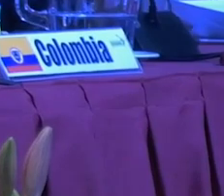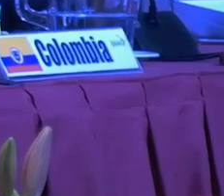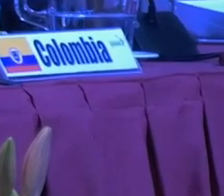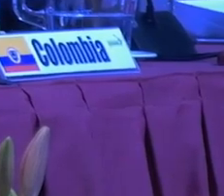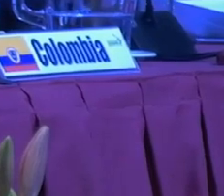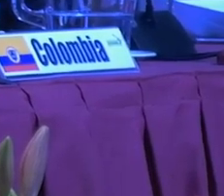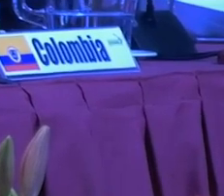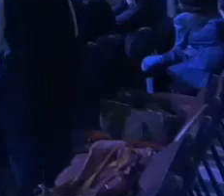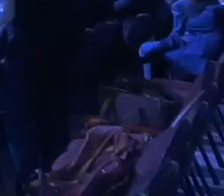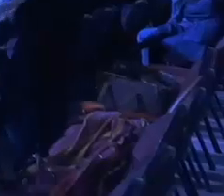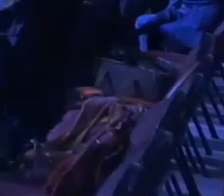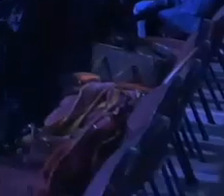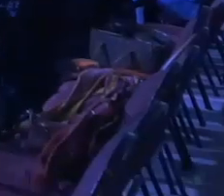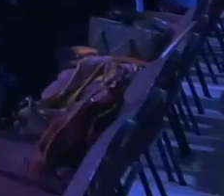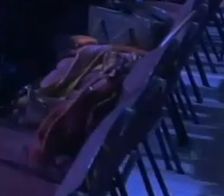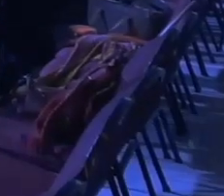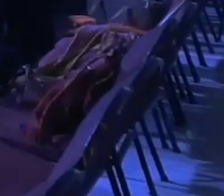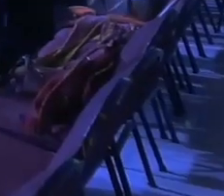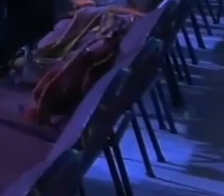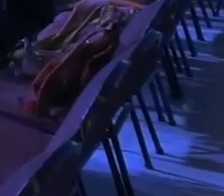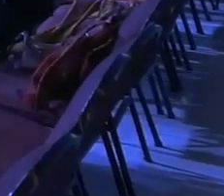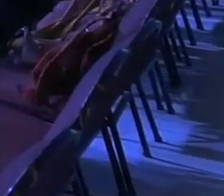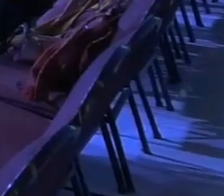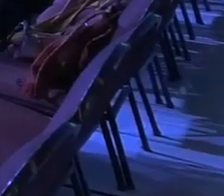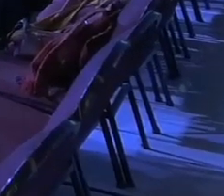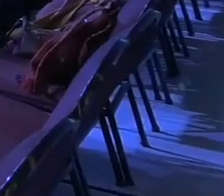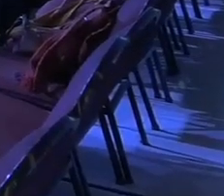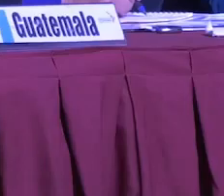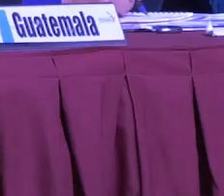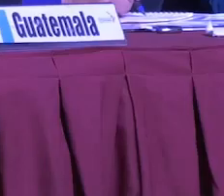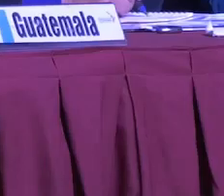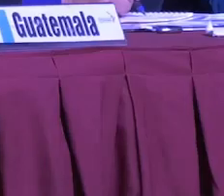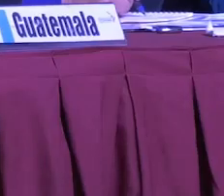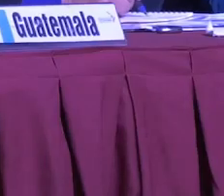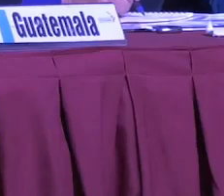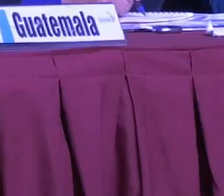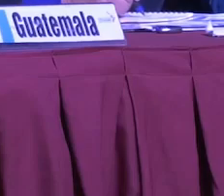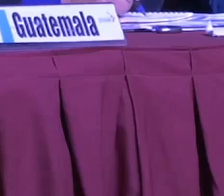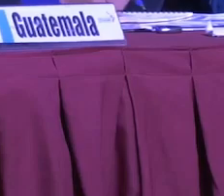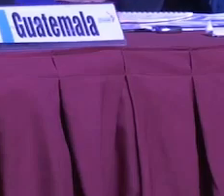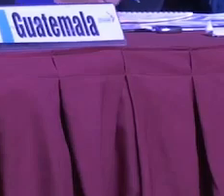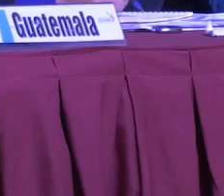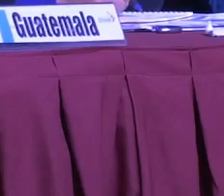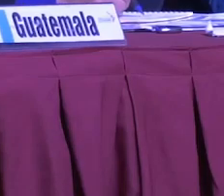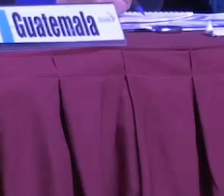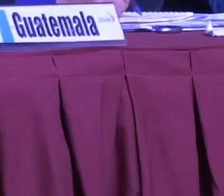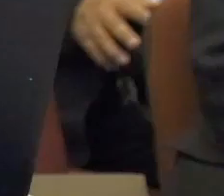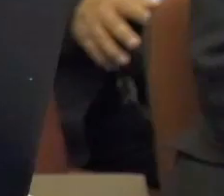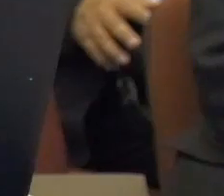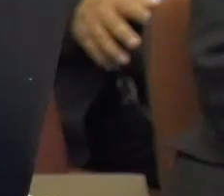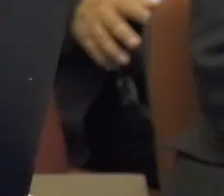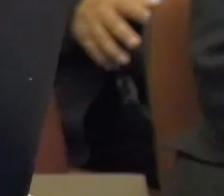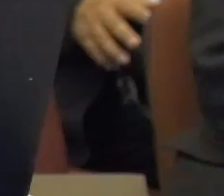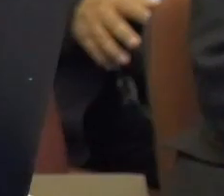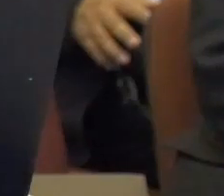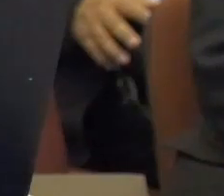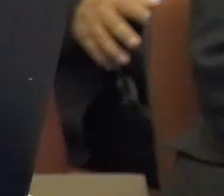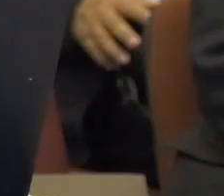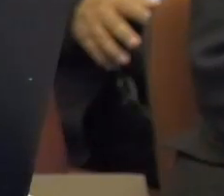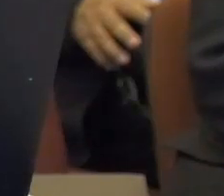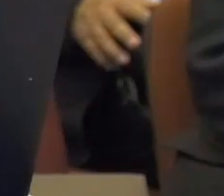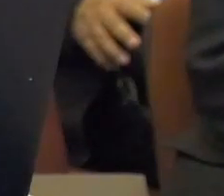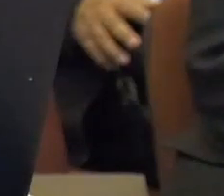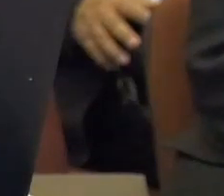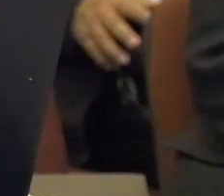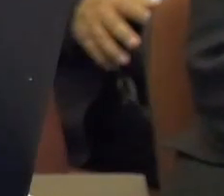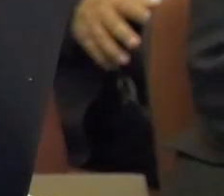es ver la calidad en términos de integralidad. La calidad es innovación, es